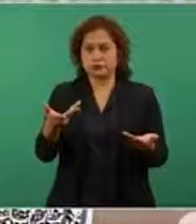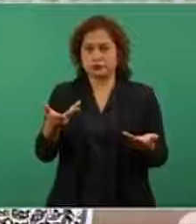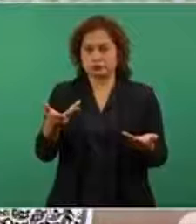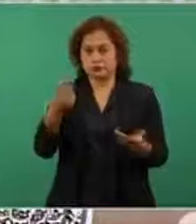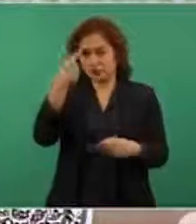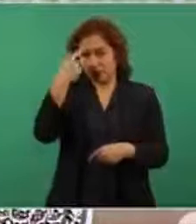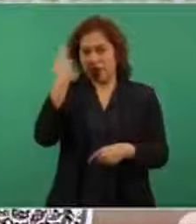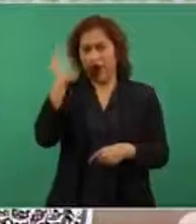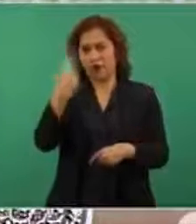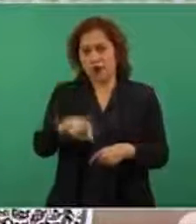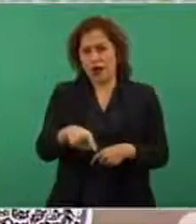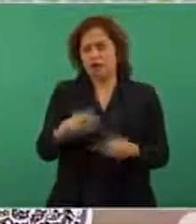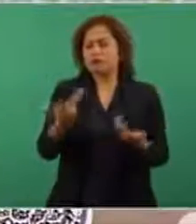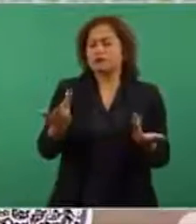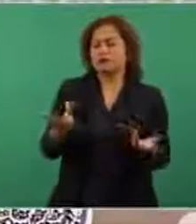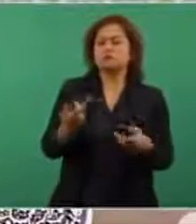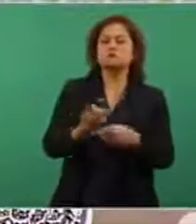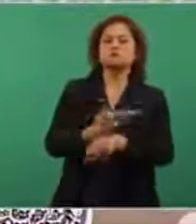tomar las decisiones.